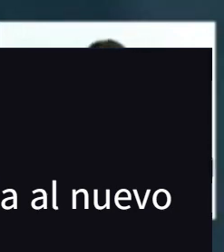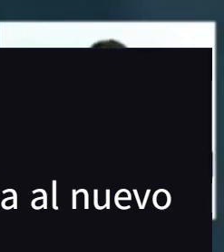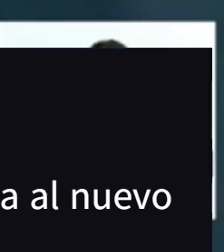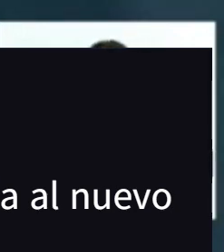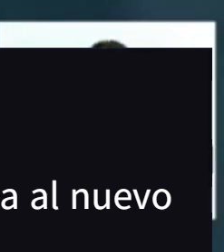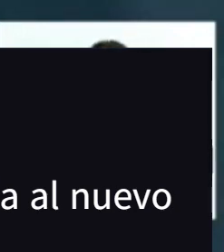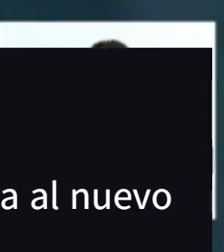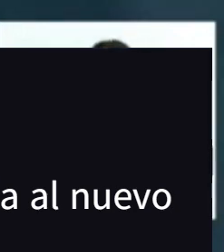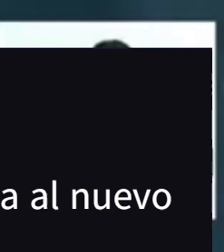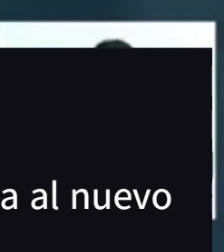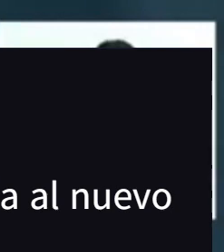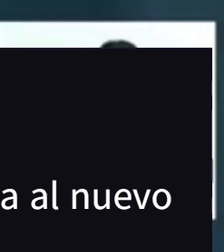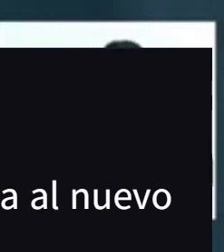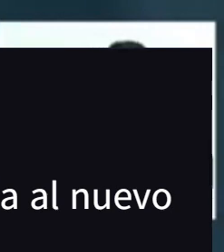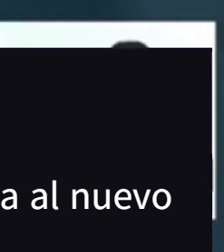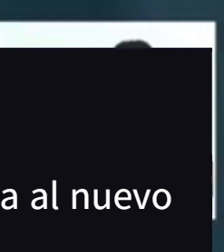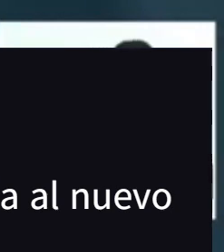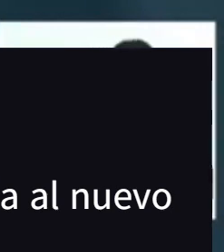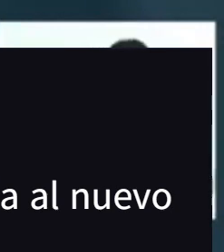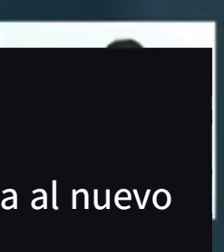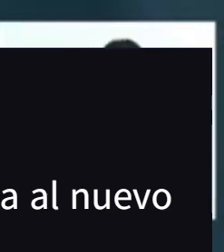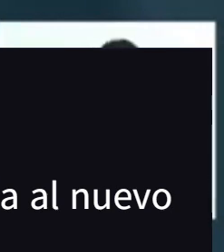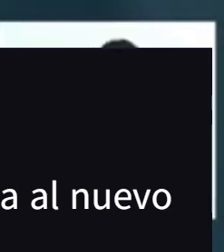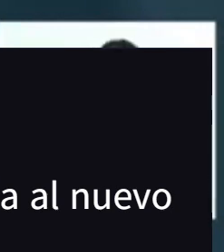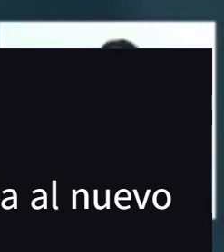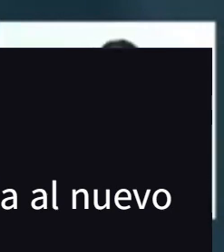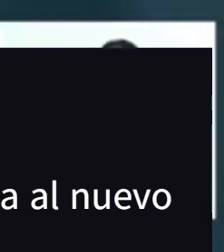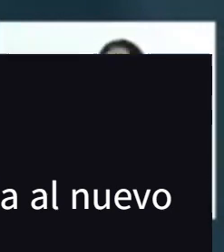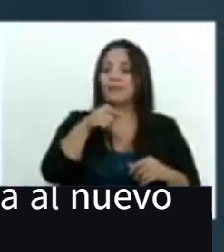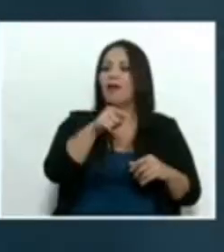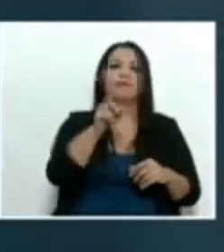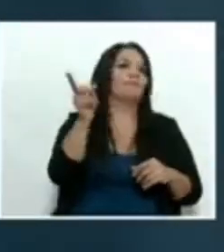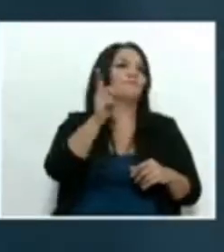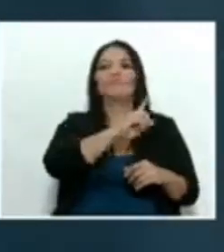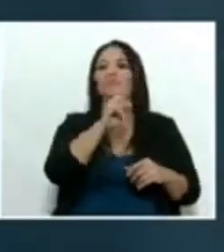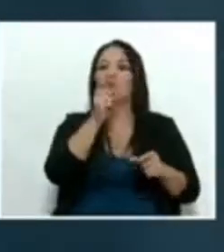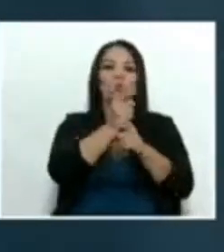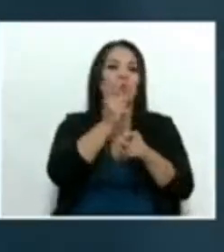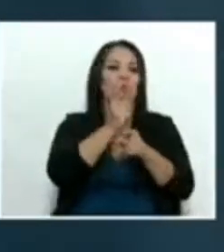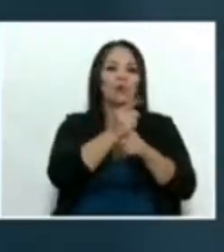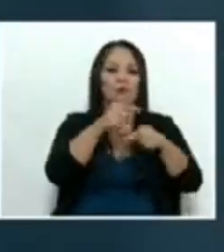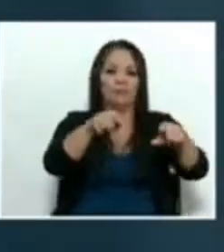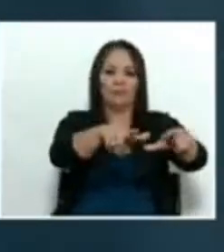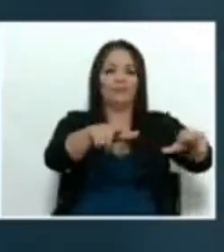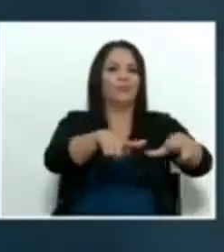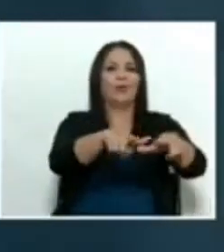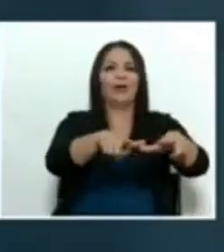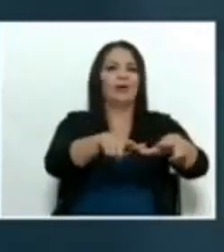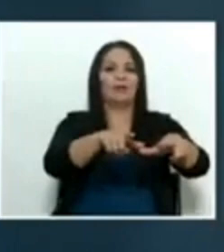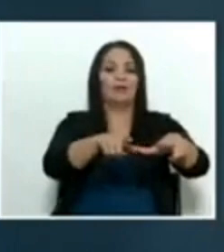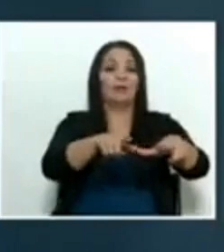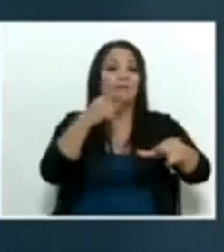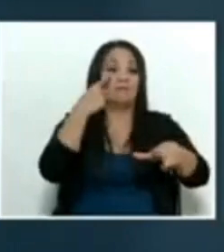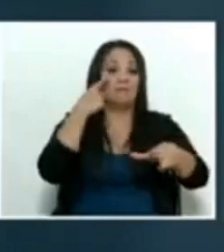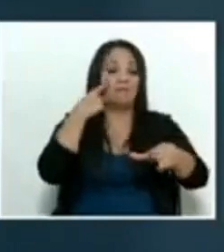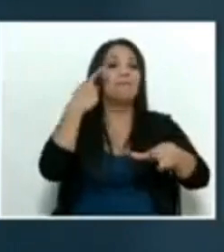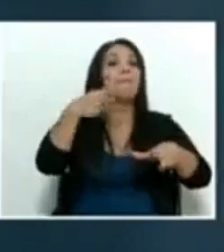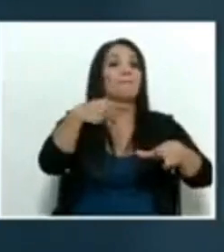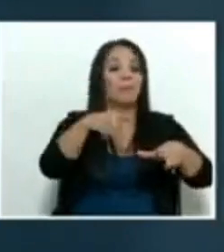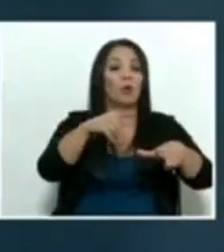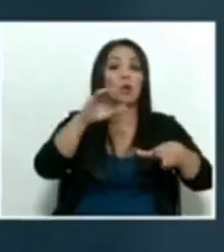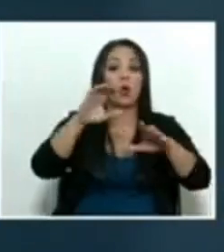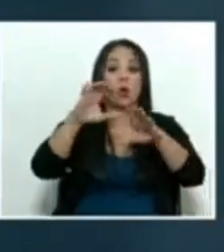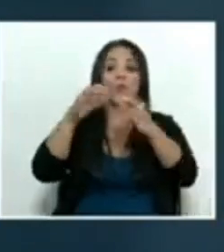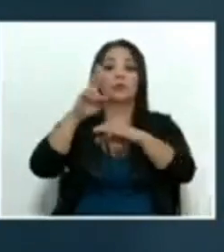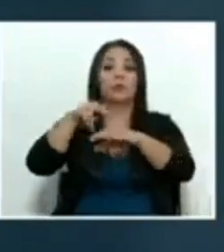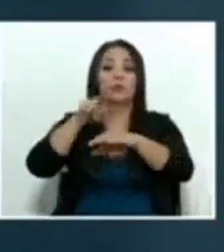los terrenos no tenían condiciones óptimas debido a encontrarse en una zona catalogada por la Comisión Nacional de Emergencias y Tributación